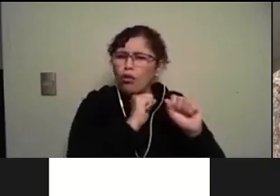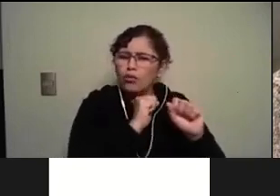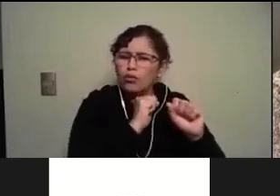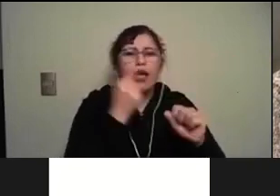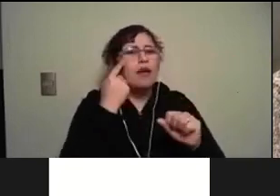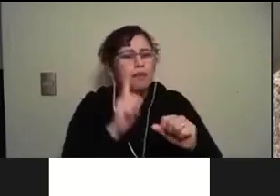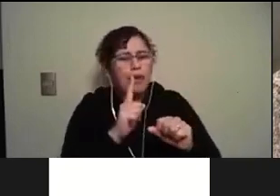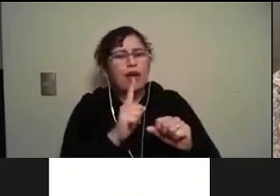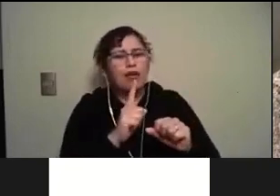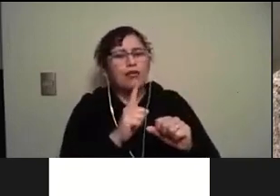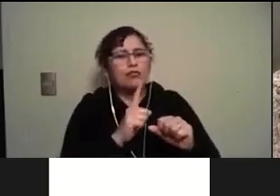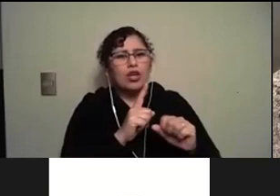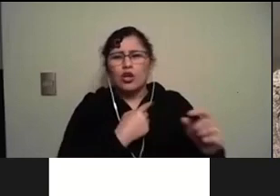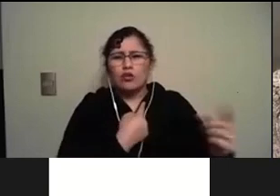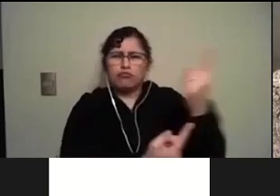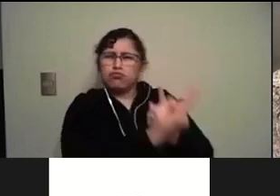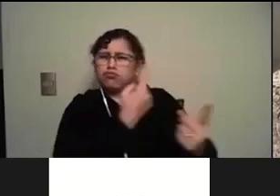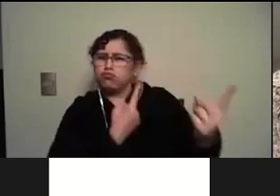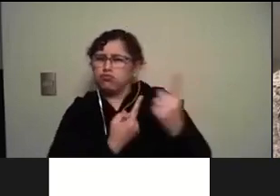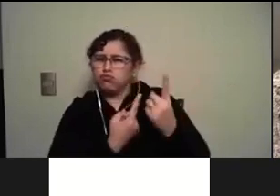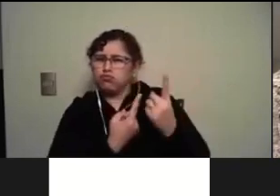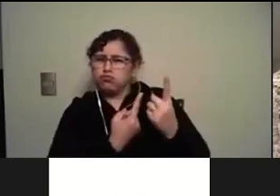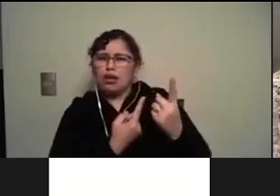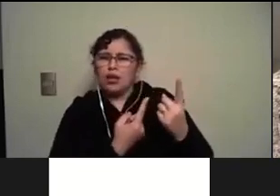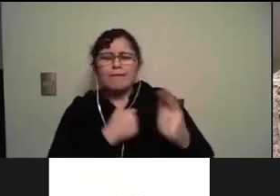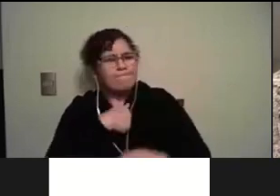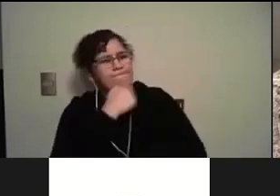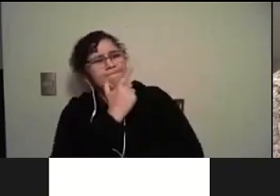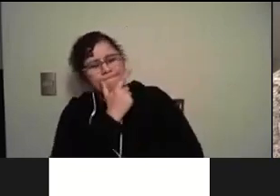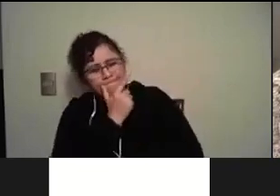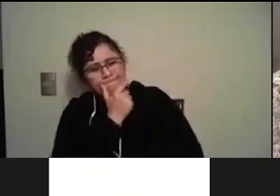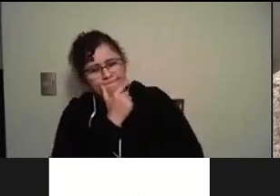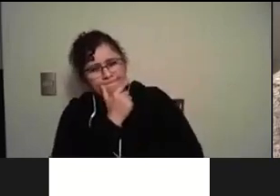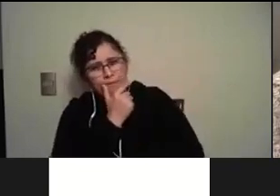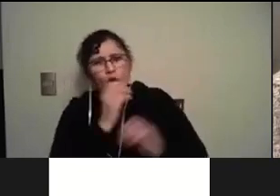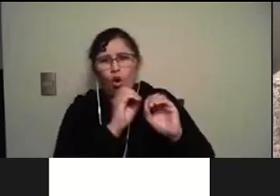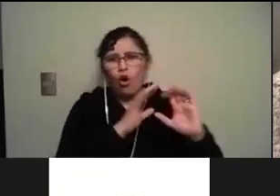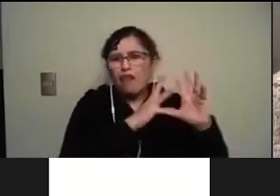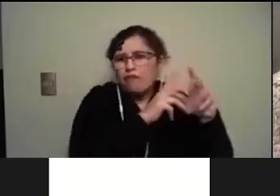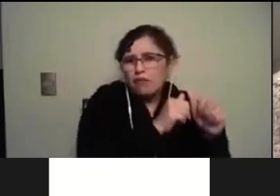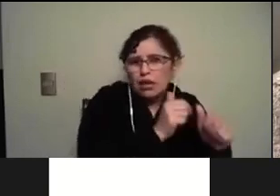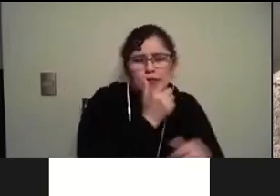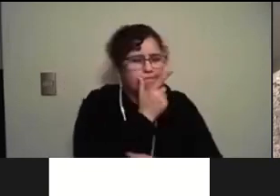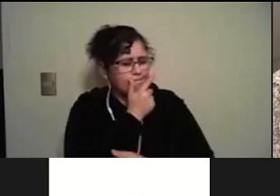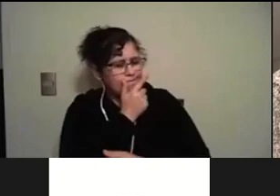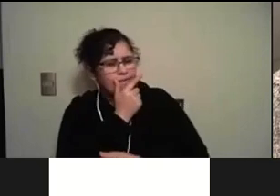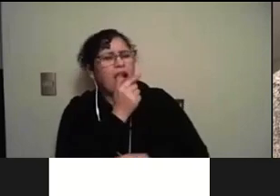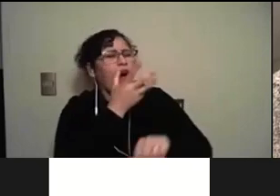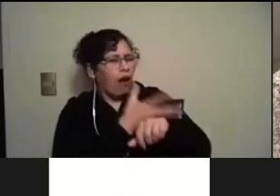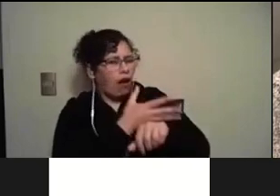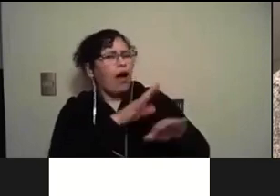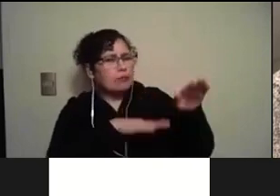usuario en el EAM en un futuro, o de un mismo familiar o de algún cercano que pudiera